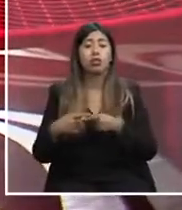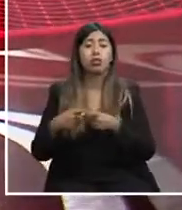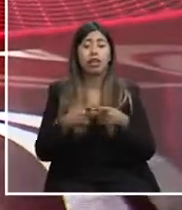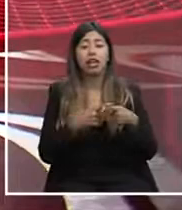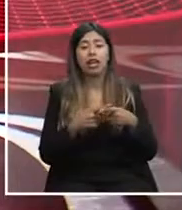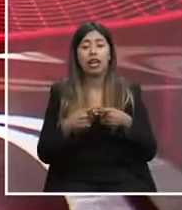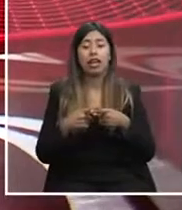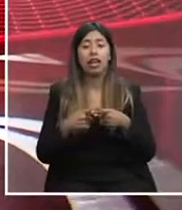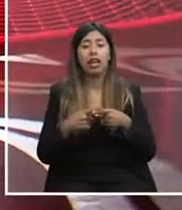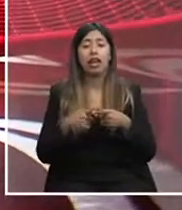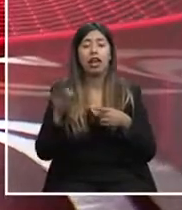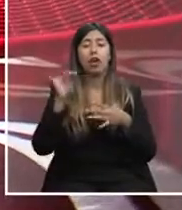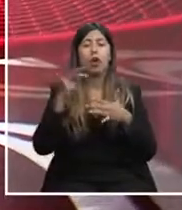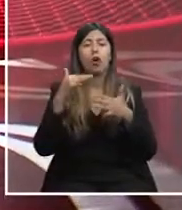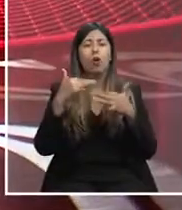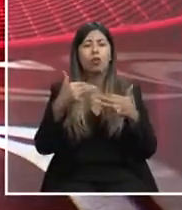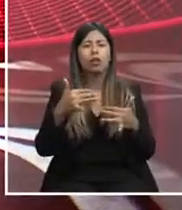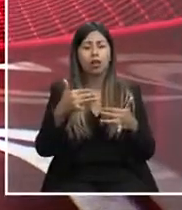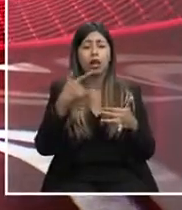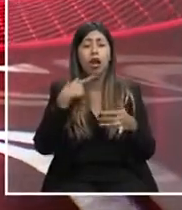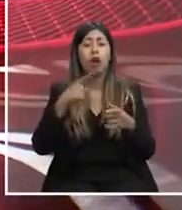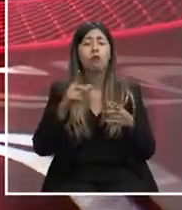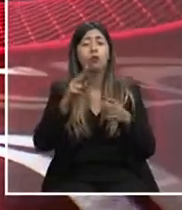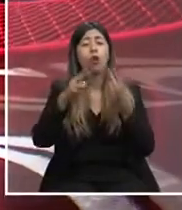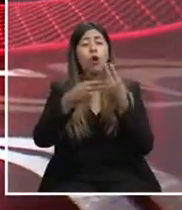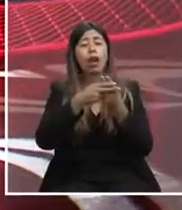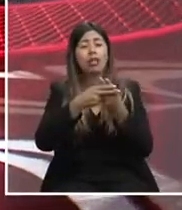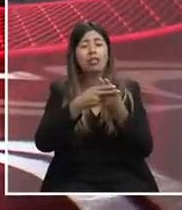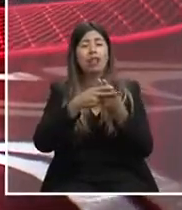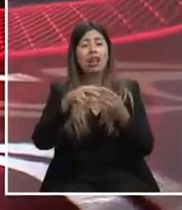sigan comentando a través del hashtag Congreso